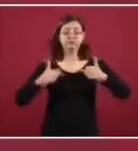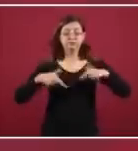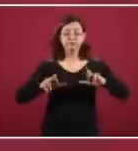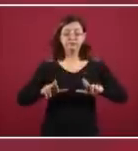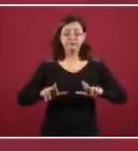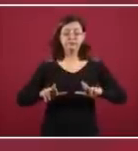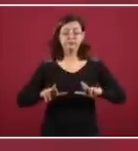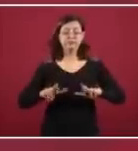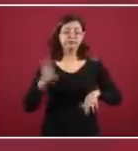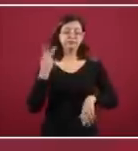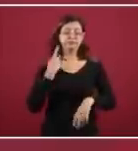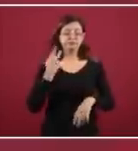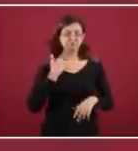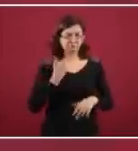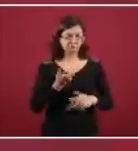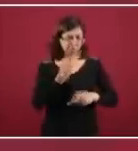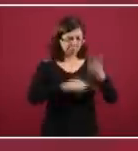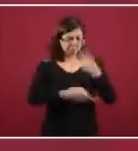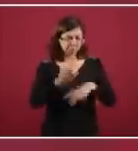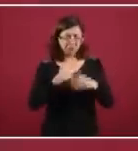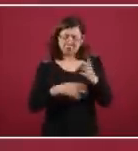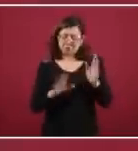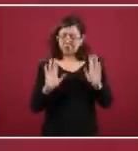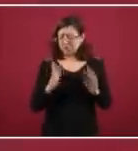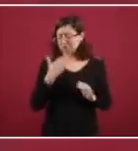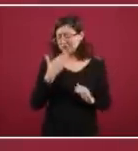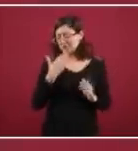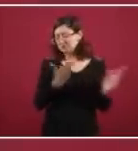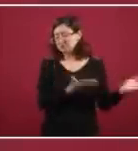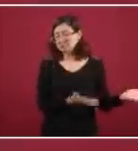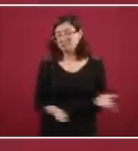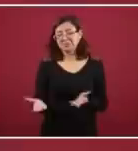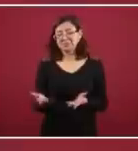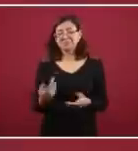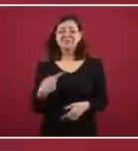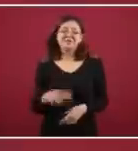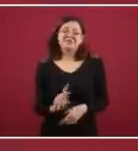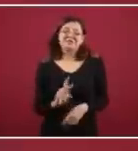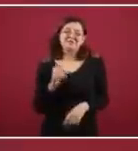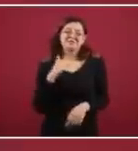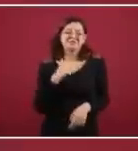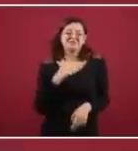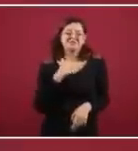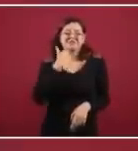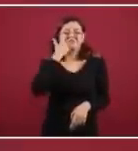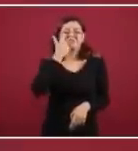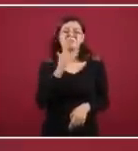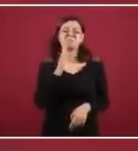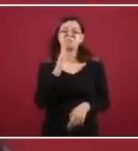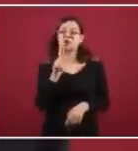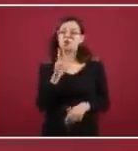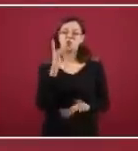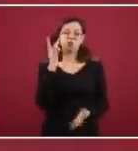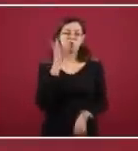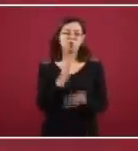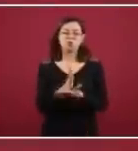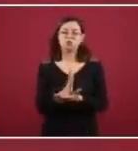representantes políticos, también son recibidos. Pero yo les pediría que sería